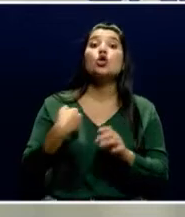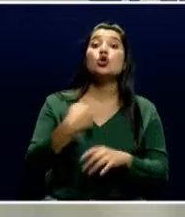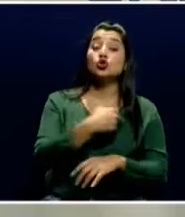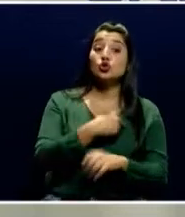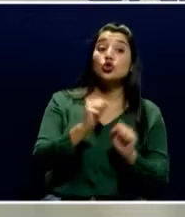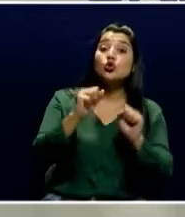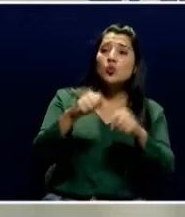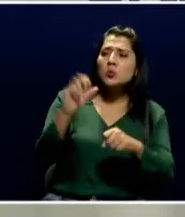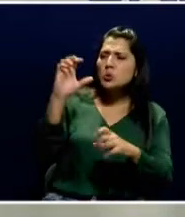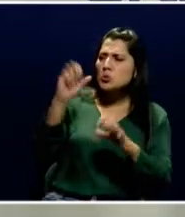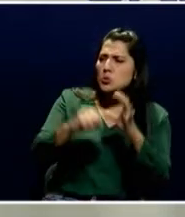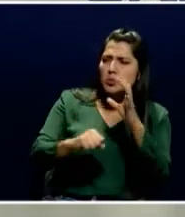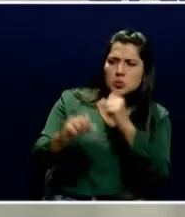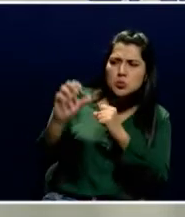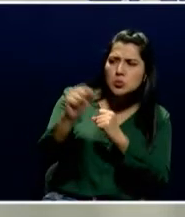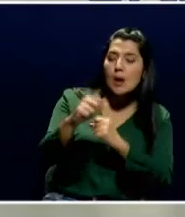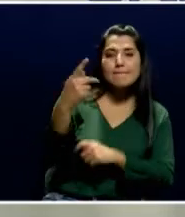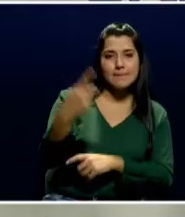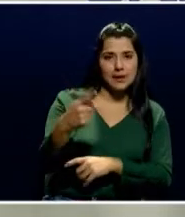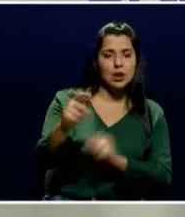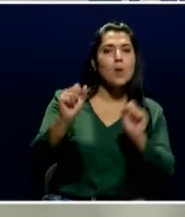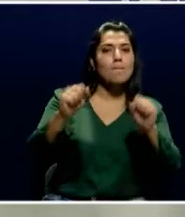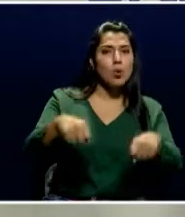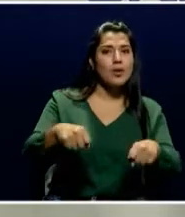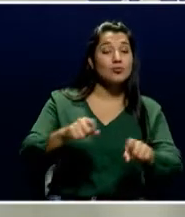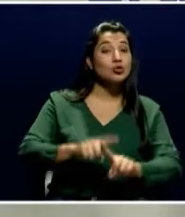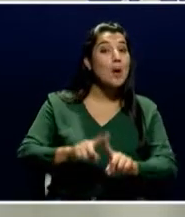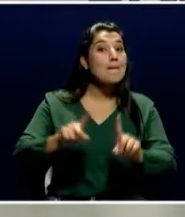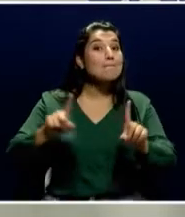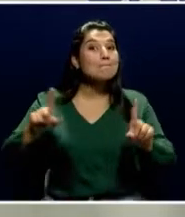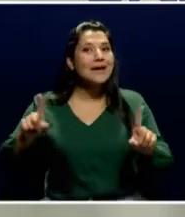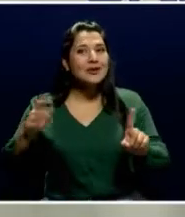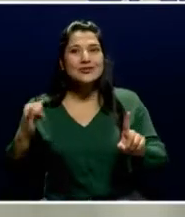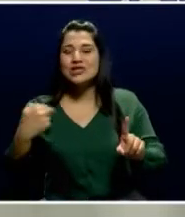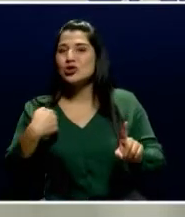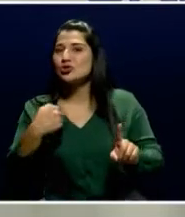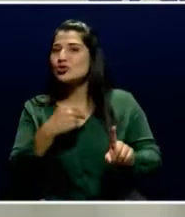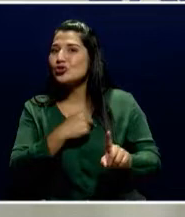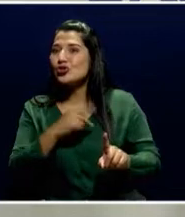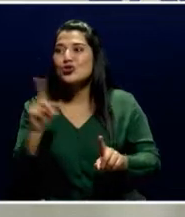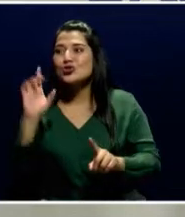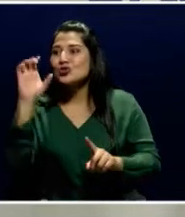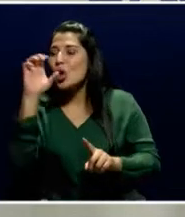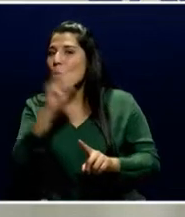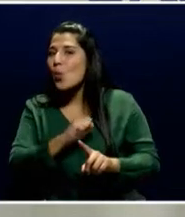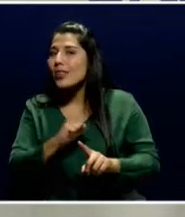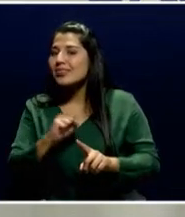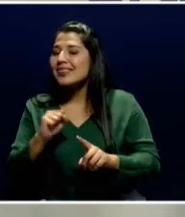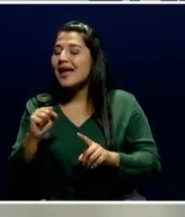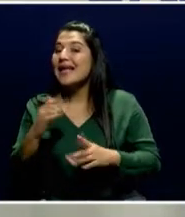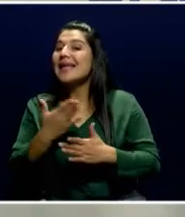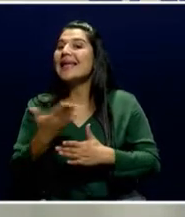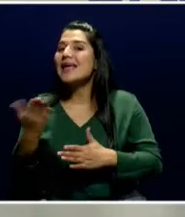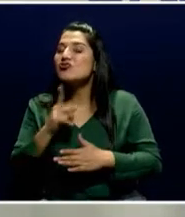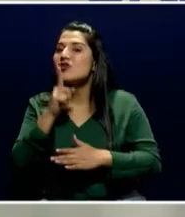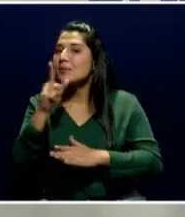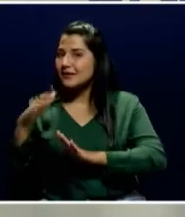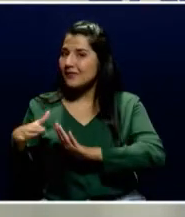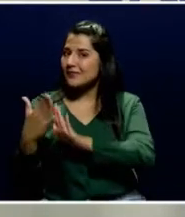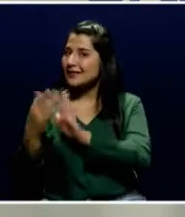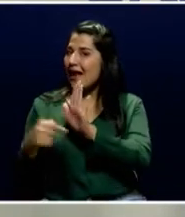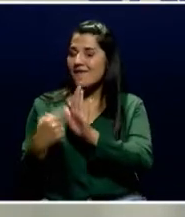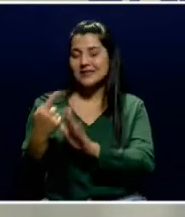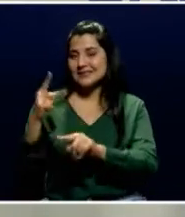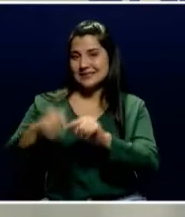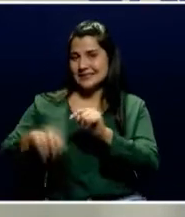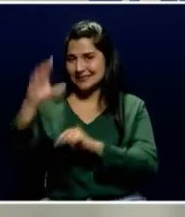lo que realmente nos estamos exponiendo difícilmente lo podemos percibir fácilmente. Y eso se explica a partir